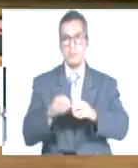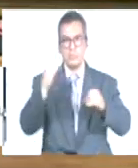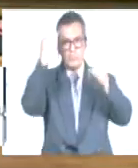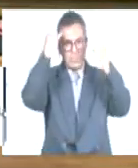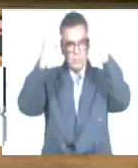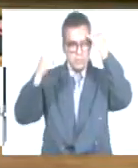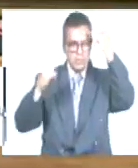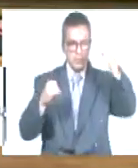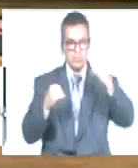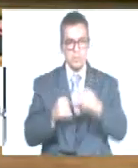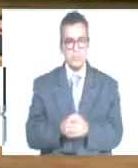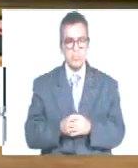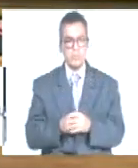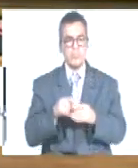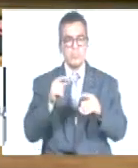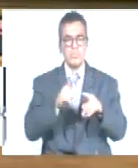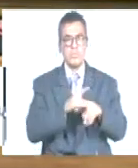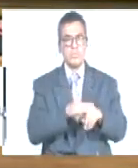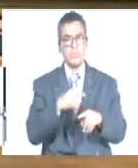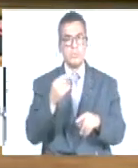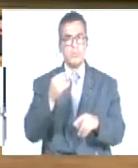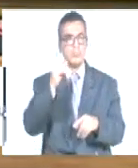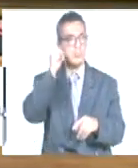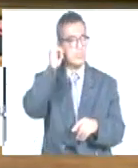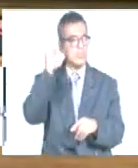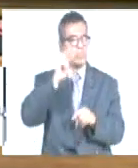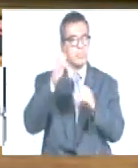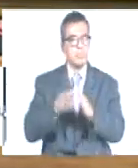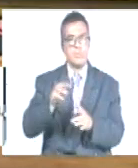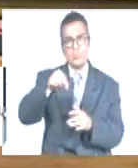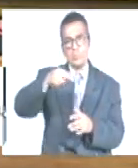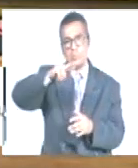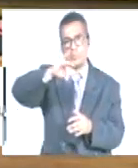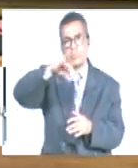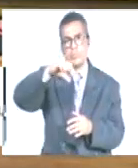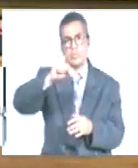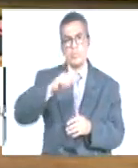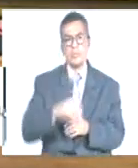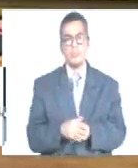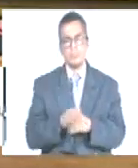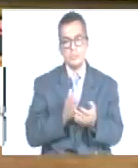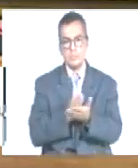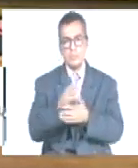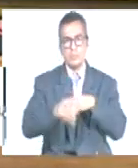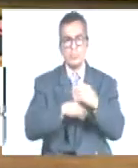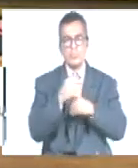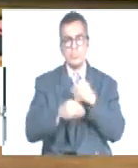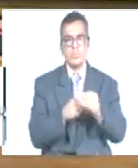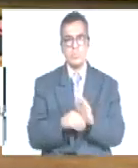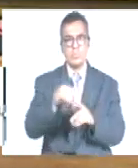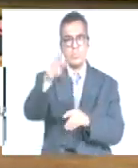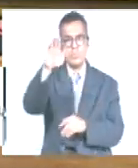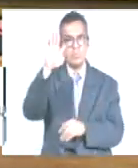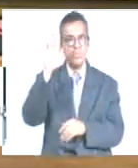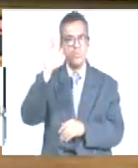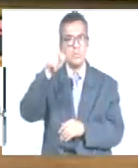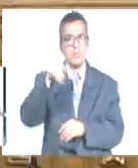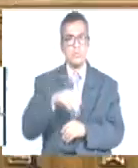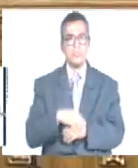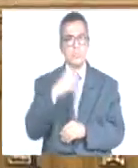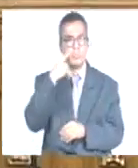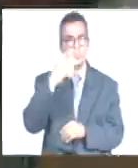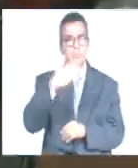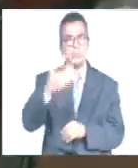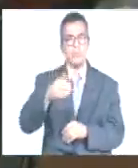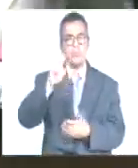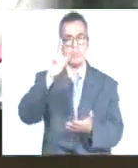ideales y de las reivindicaciones de la mujer venezolana, María Herrera. Sírvanse manifestarlo con la señal de costumbre.